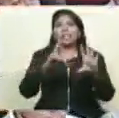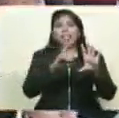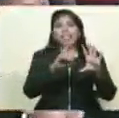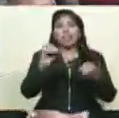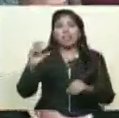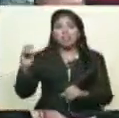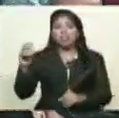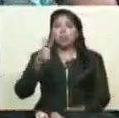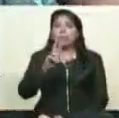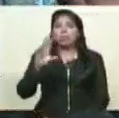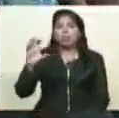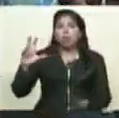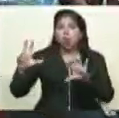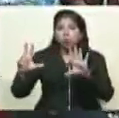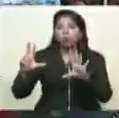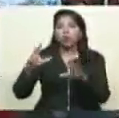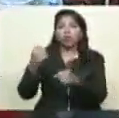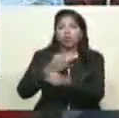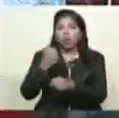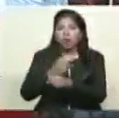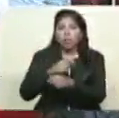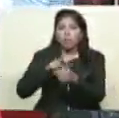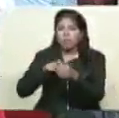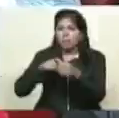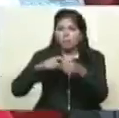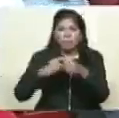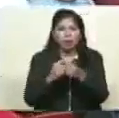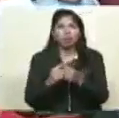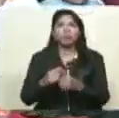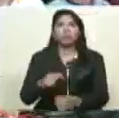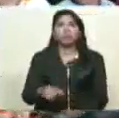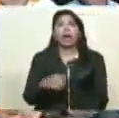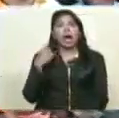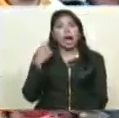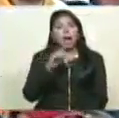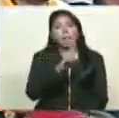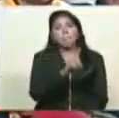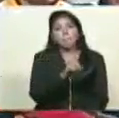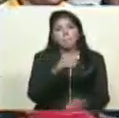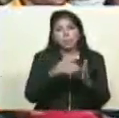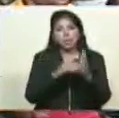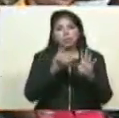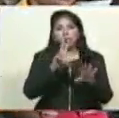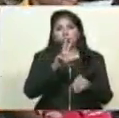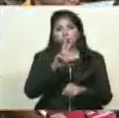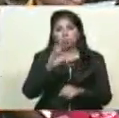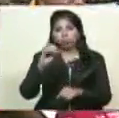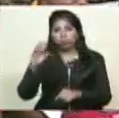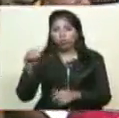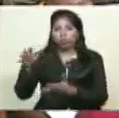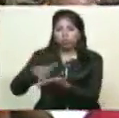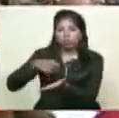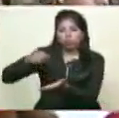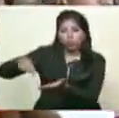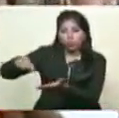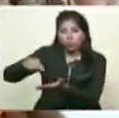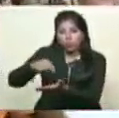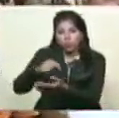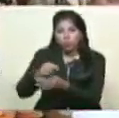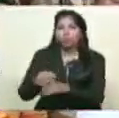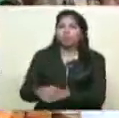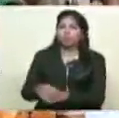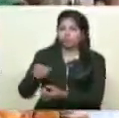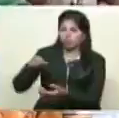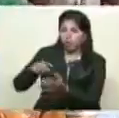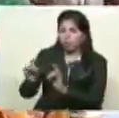728 trabajadores, de verdad, en nuestra industria. Contamos con 1.200 cañicultores que producen el rubro del azúcar.